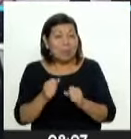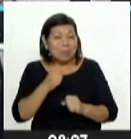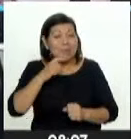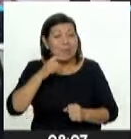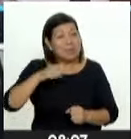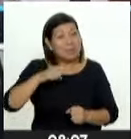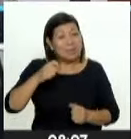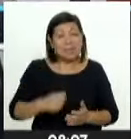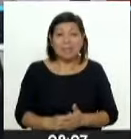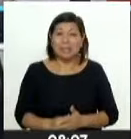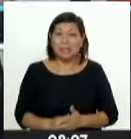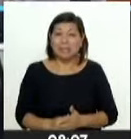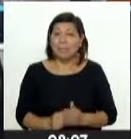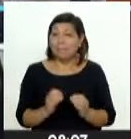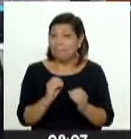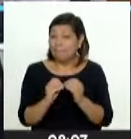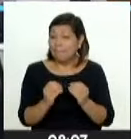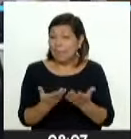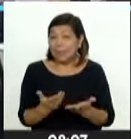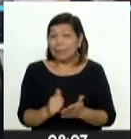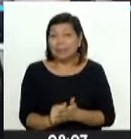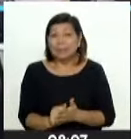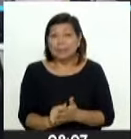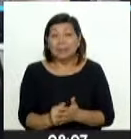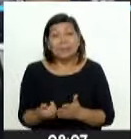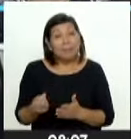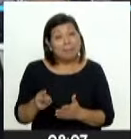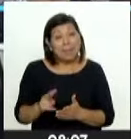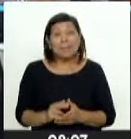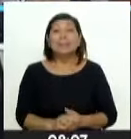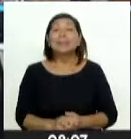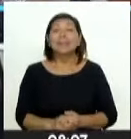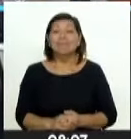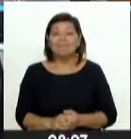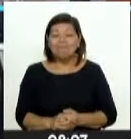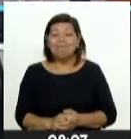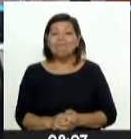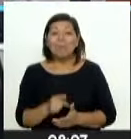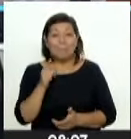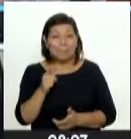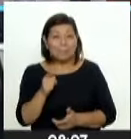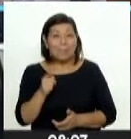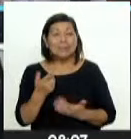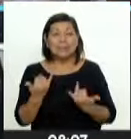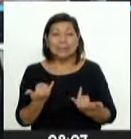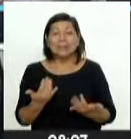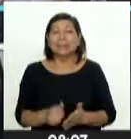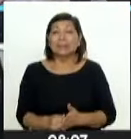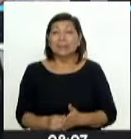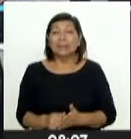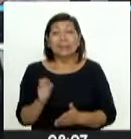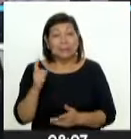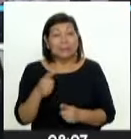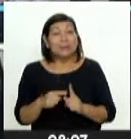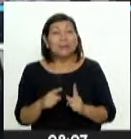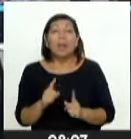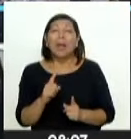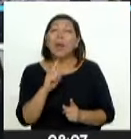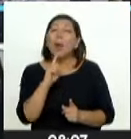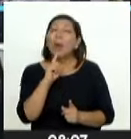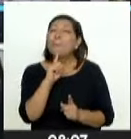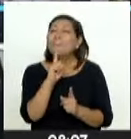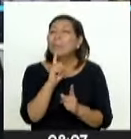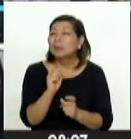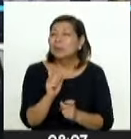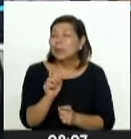alto y el riesgo también es alto, la tasa tiende a ser alta, ¿no? Claro, justamente por este nivel de riesgo. Yo solo una última